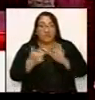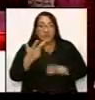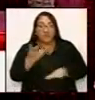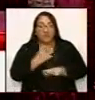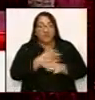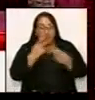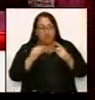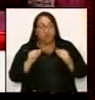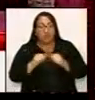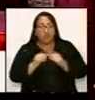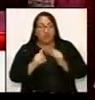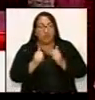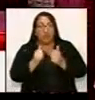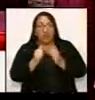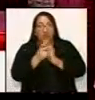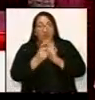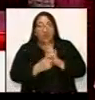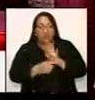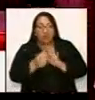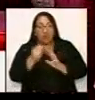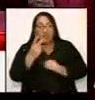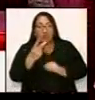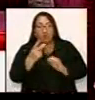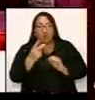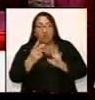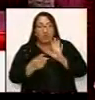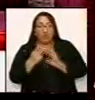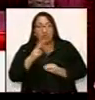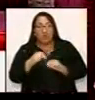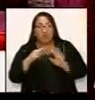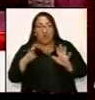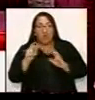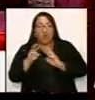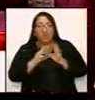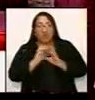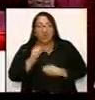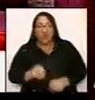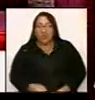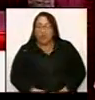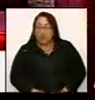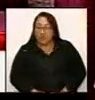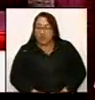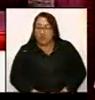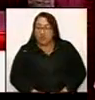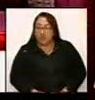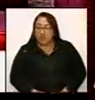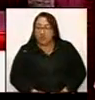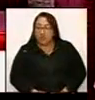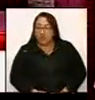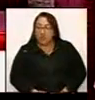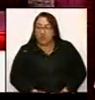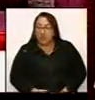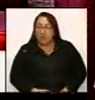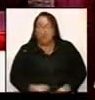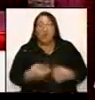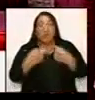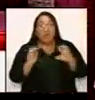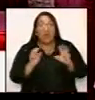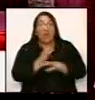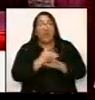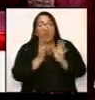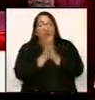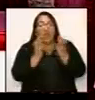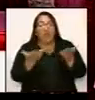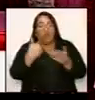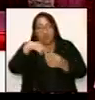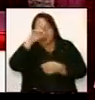siendo ratificado por Decreto Supremo 12 del 2019 de Relaciones Exteriores y publicado en el Diario Oficial del